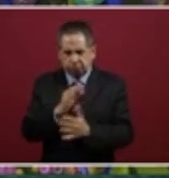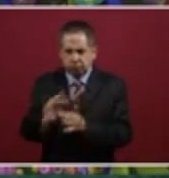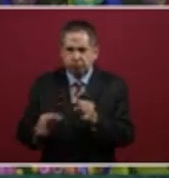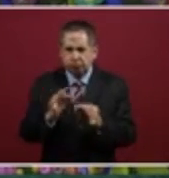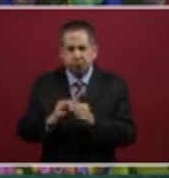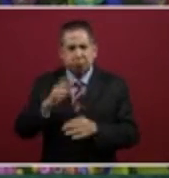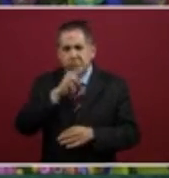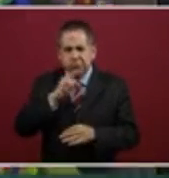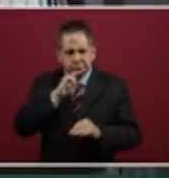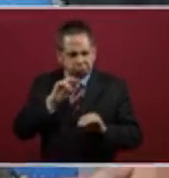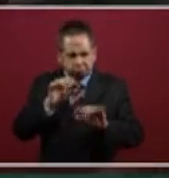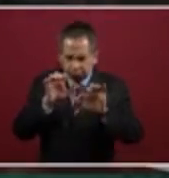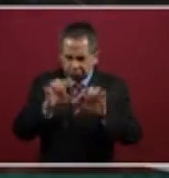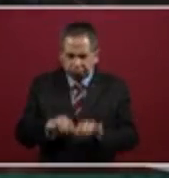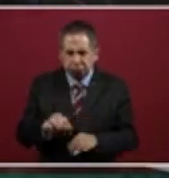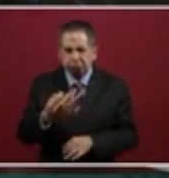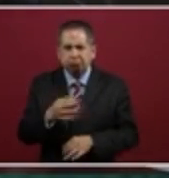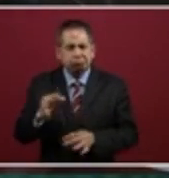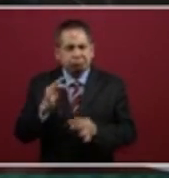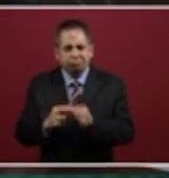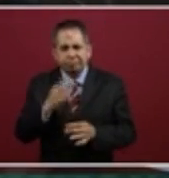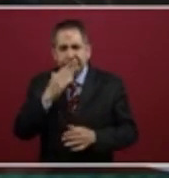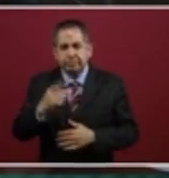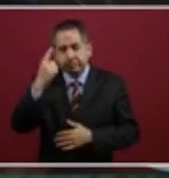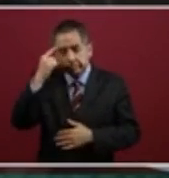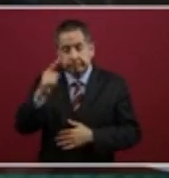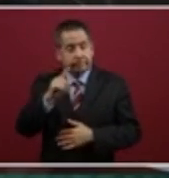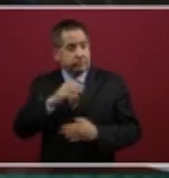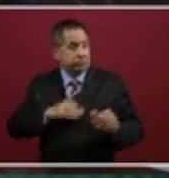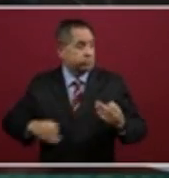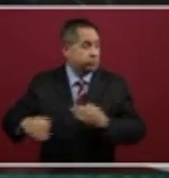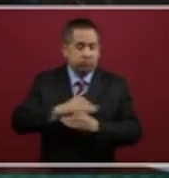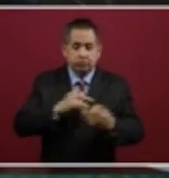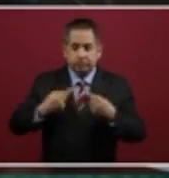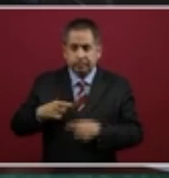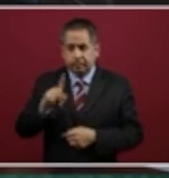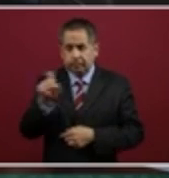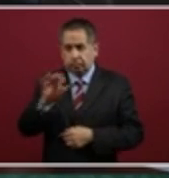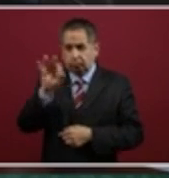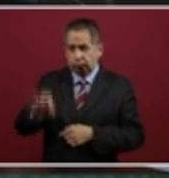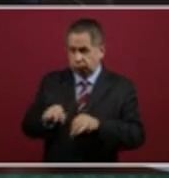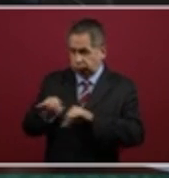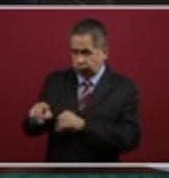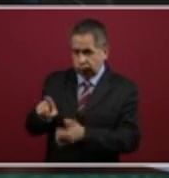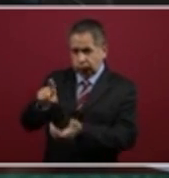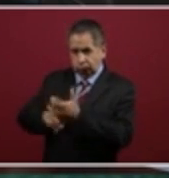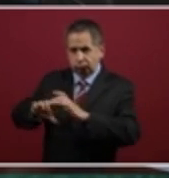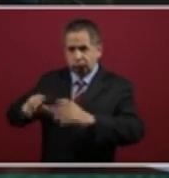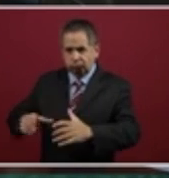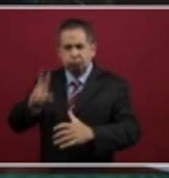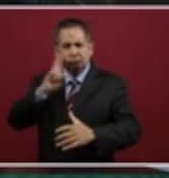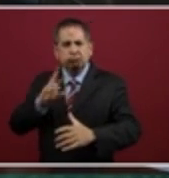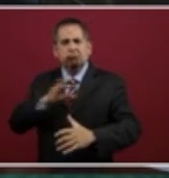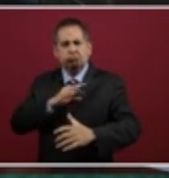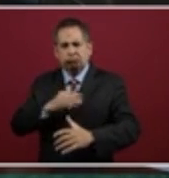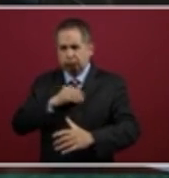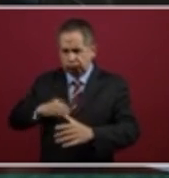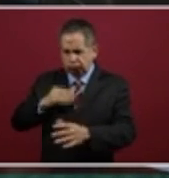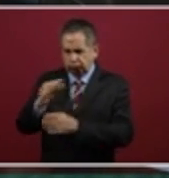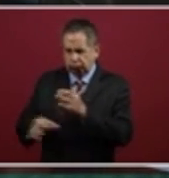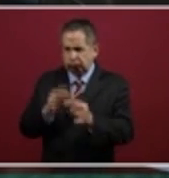tan rápida, tan eficiente. Para que el 100% de todas las personas que desarrollamos el servicio público podamos cumplir con